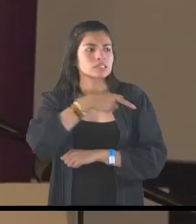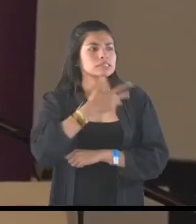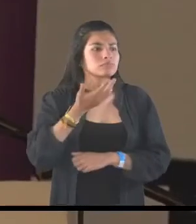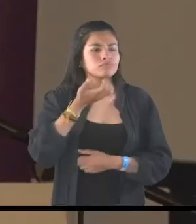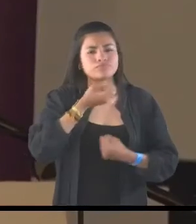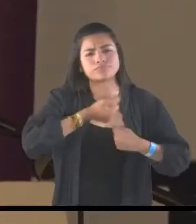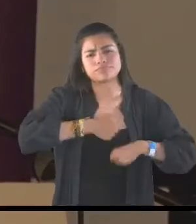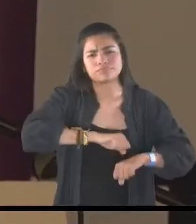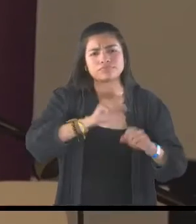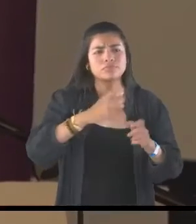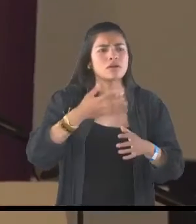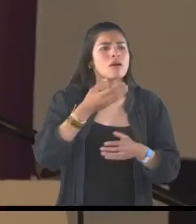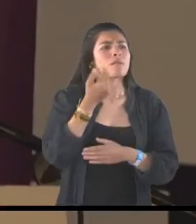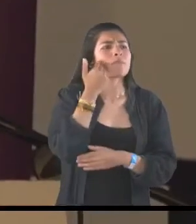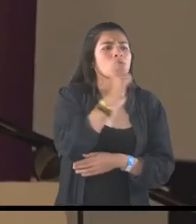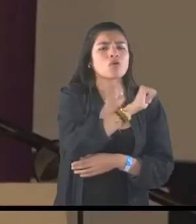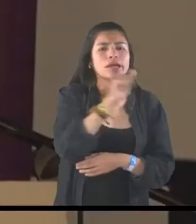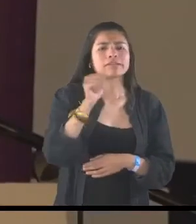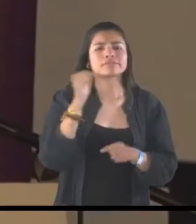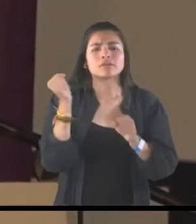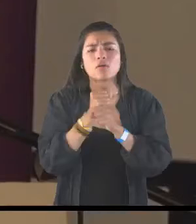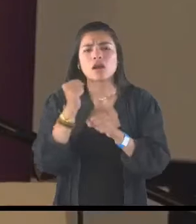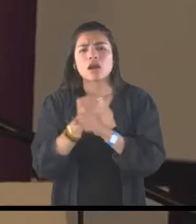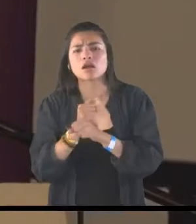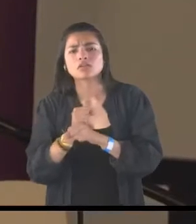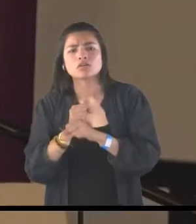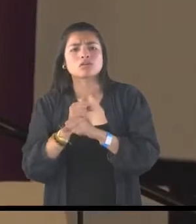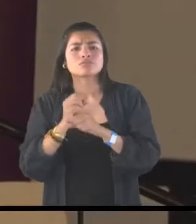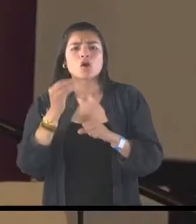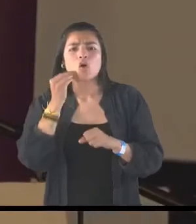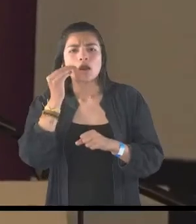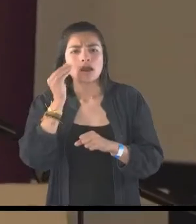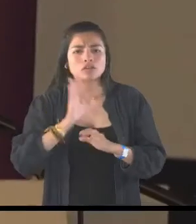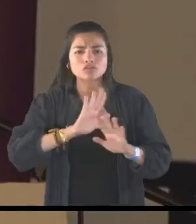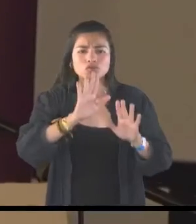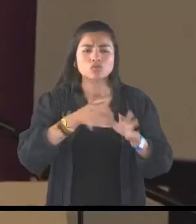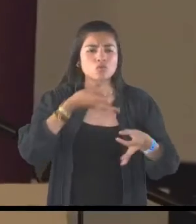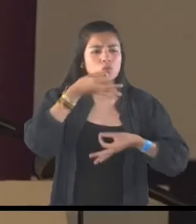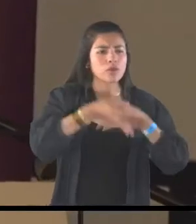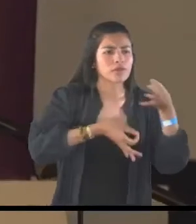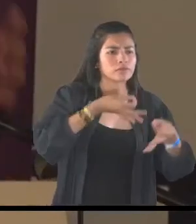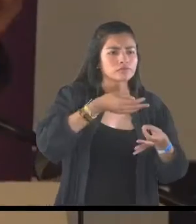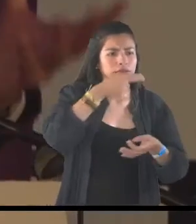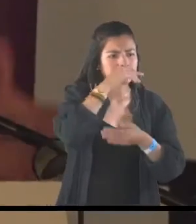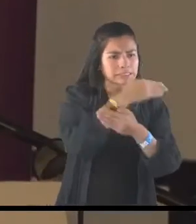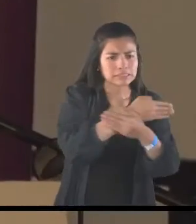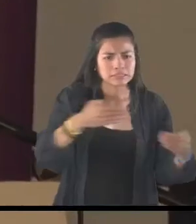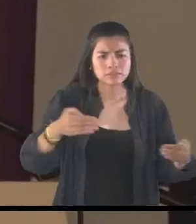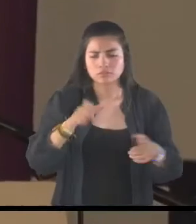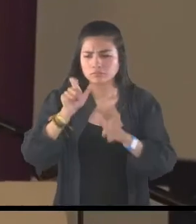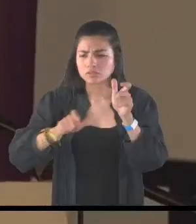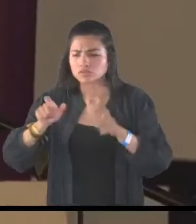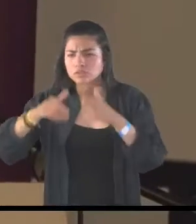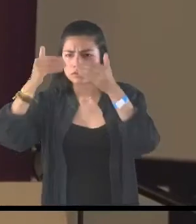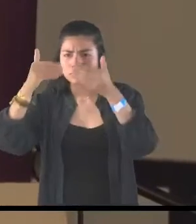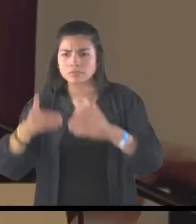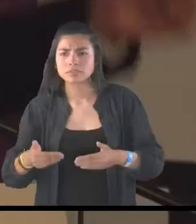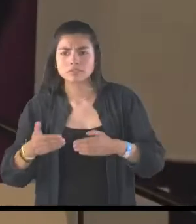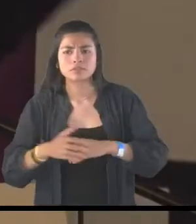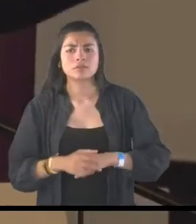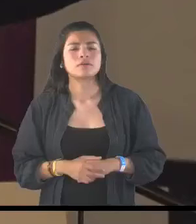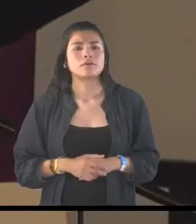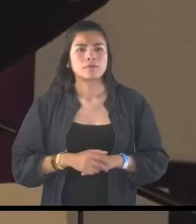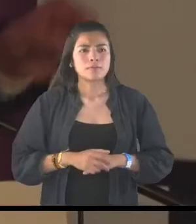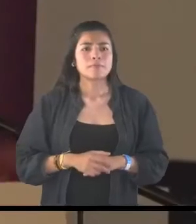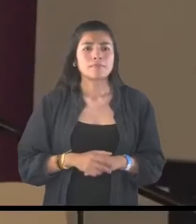mujeres que han trabajado en sus hogares, cuidando a nuestros niños, cuidando a personas en discapacidad, cuidando a ancianos. Y